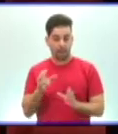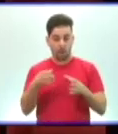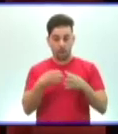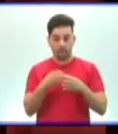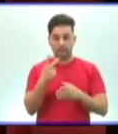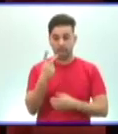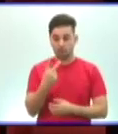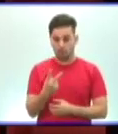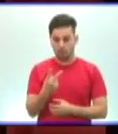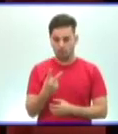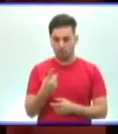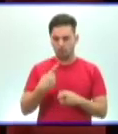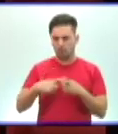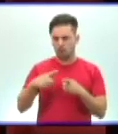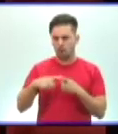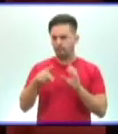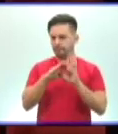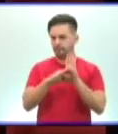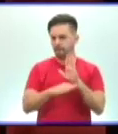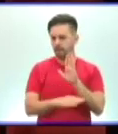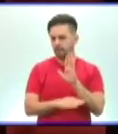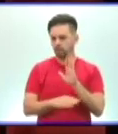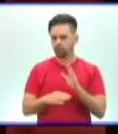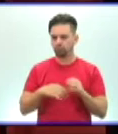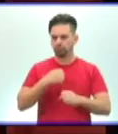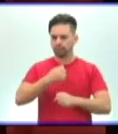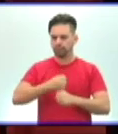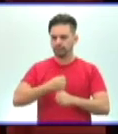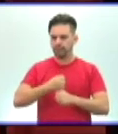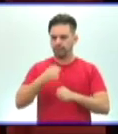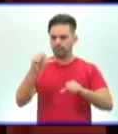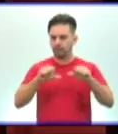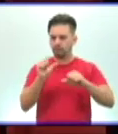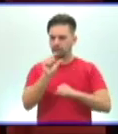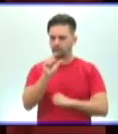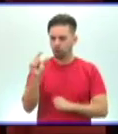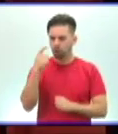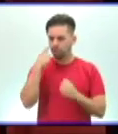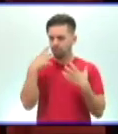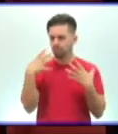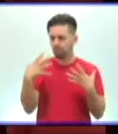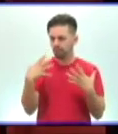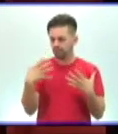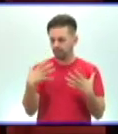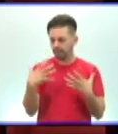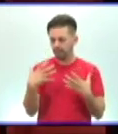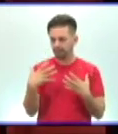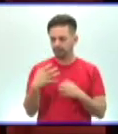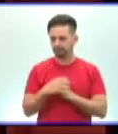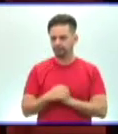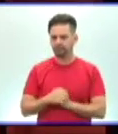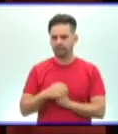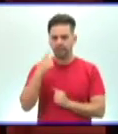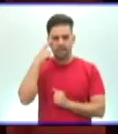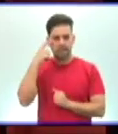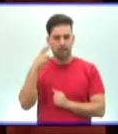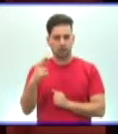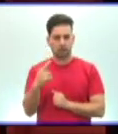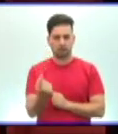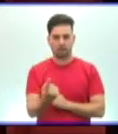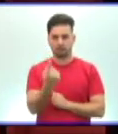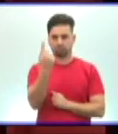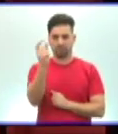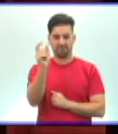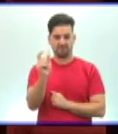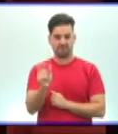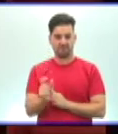utilizamos en el laboratorio, y será importante recordar y reconocer a una de esas figuras